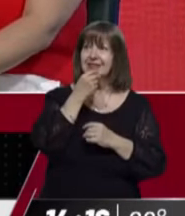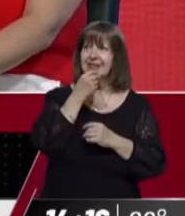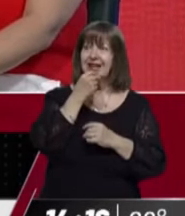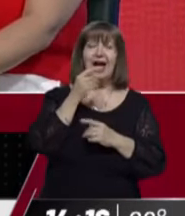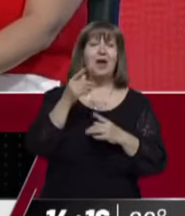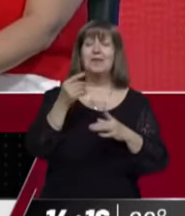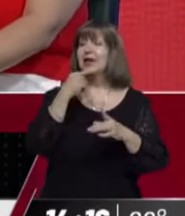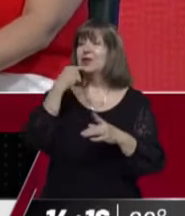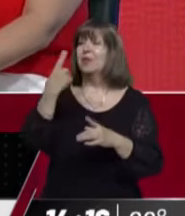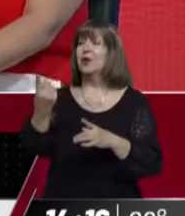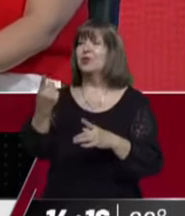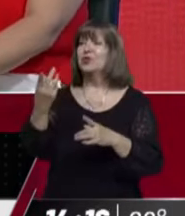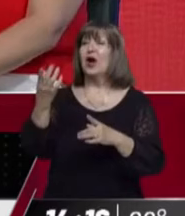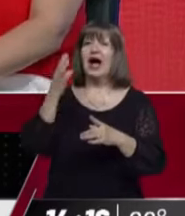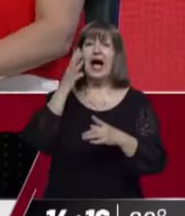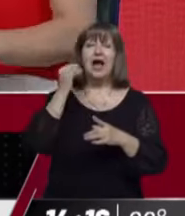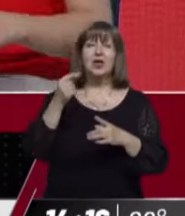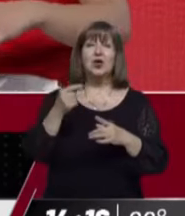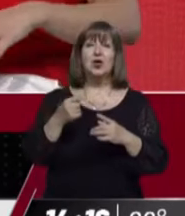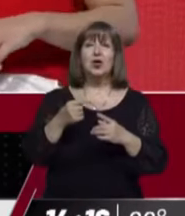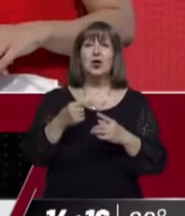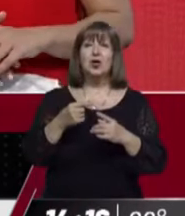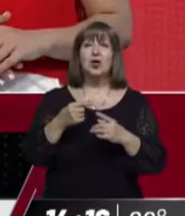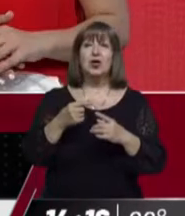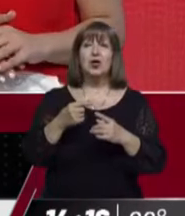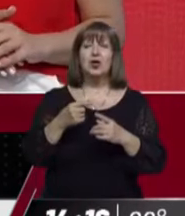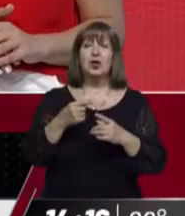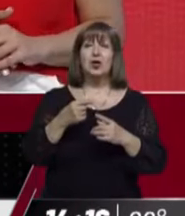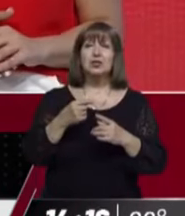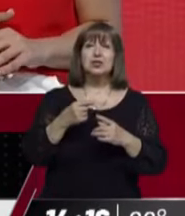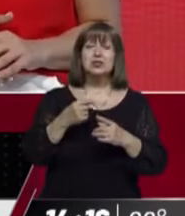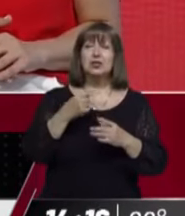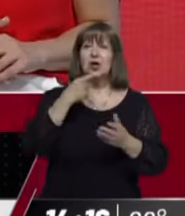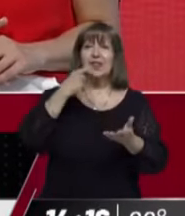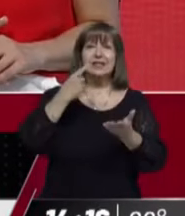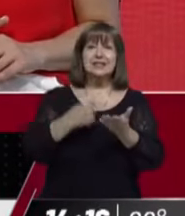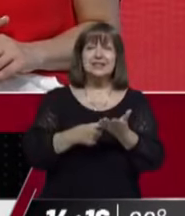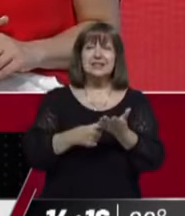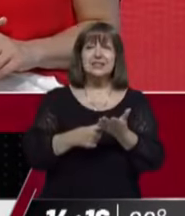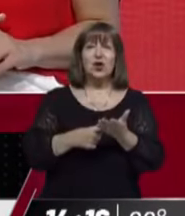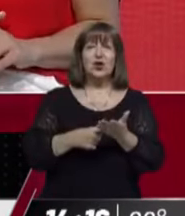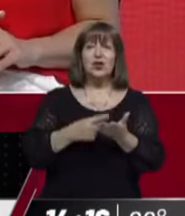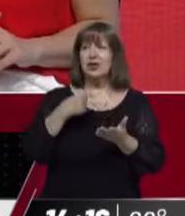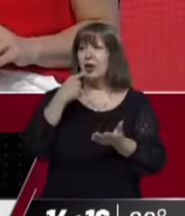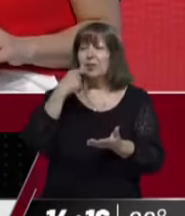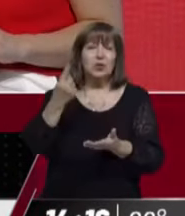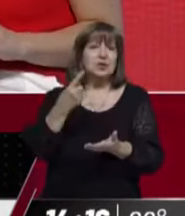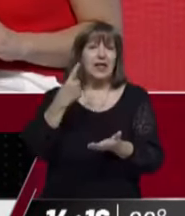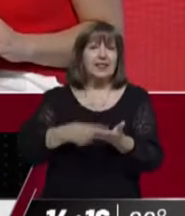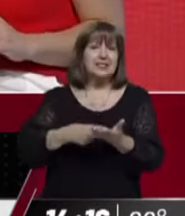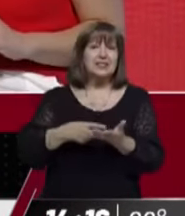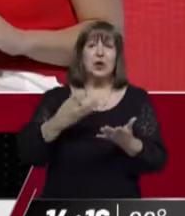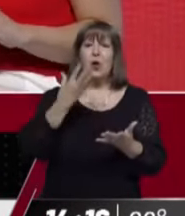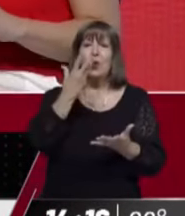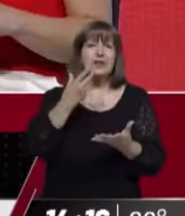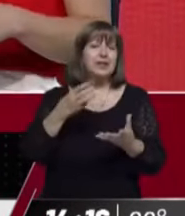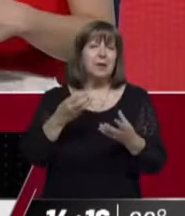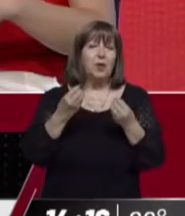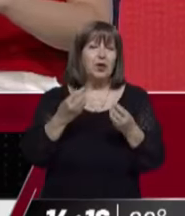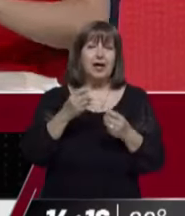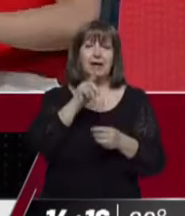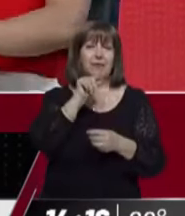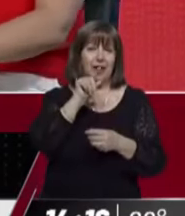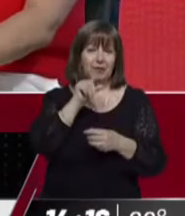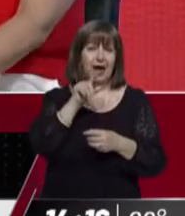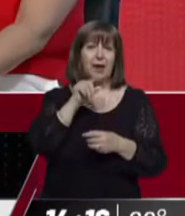Algo que te haya hecho pensar por qué decidí esta profesión. mira, algo, o sea,